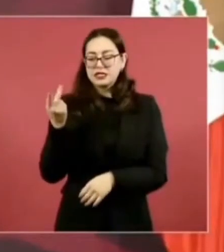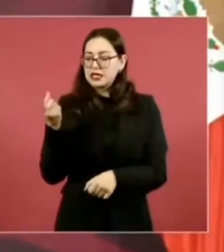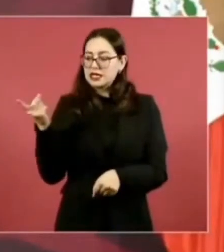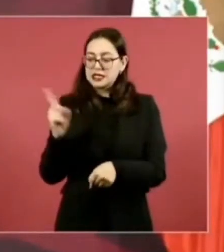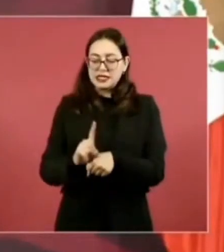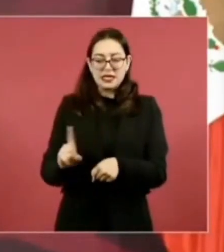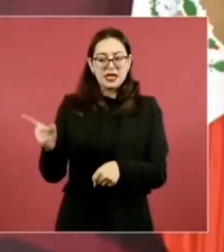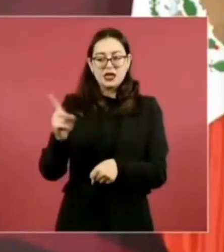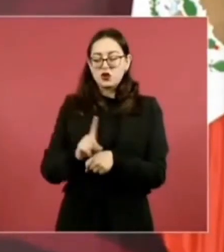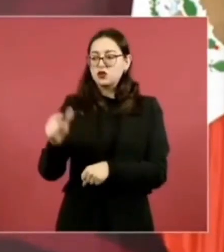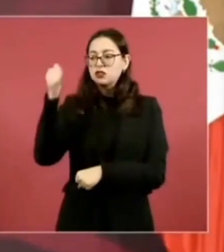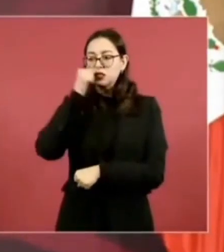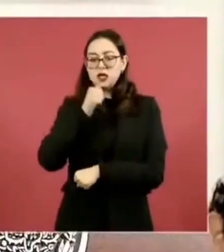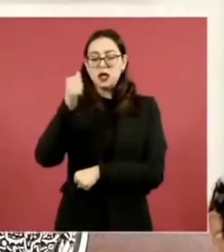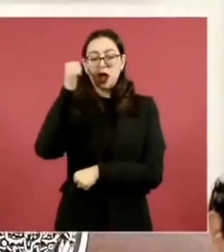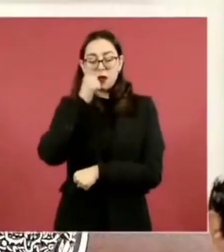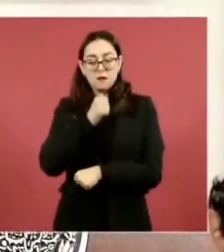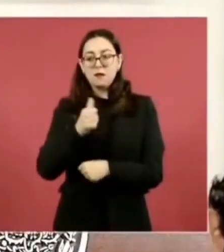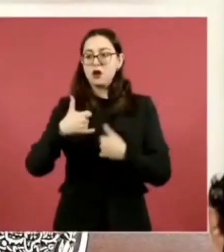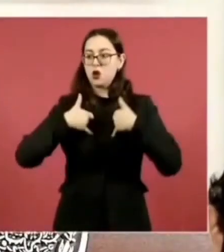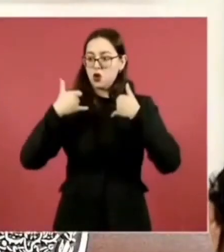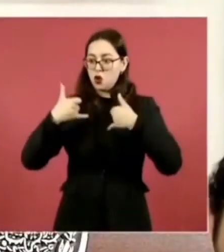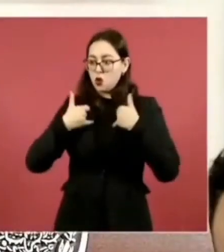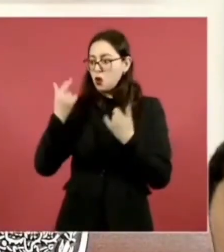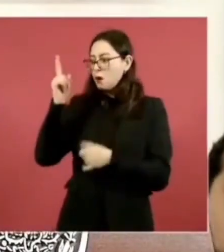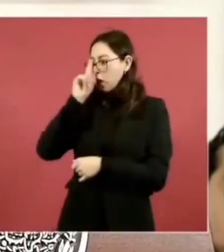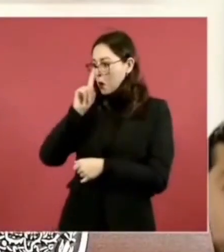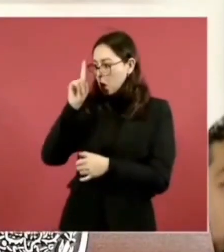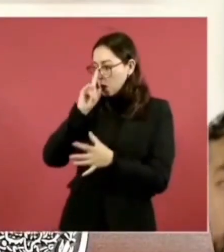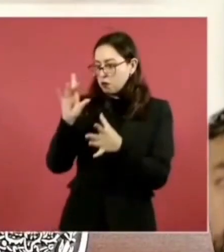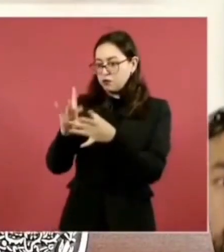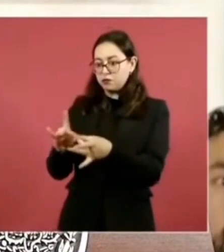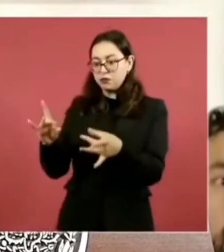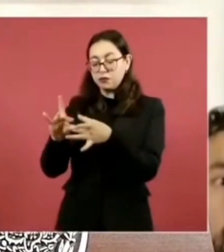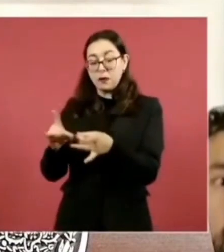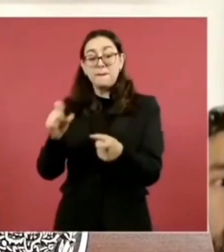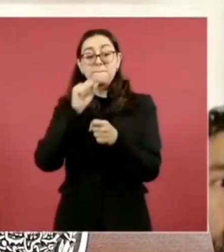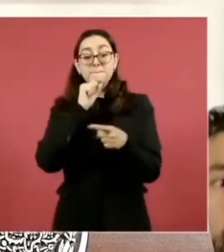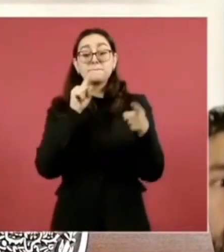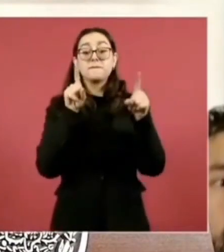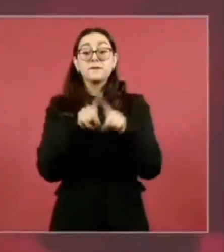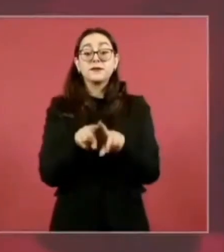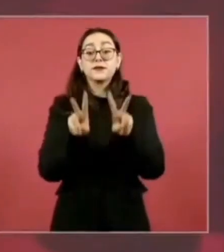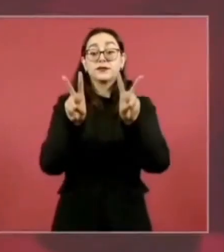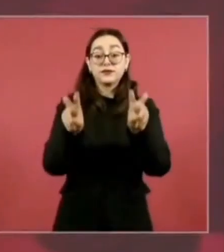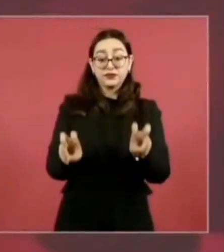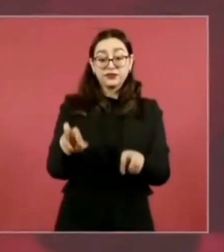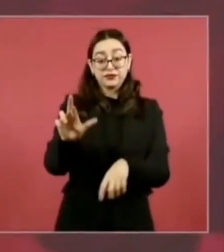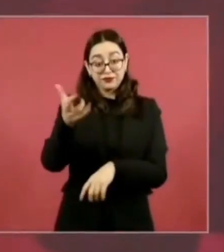los jóvenes, un poco lo que se hizo con los vapeadores,